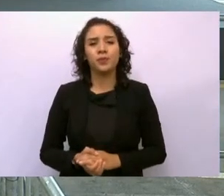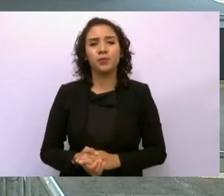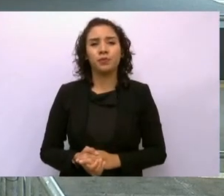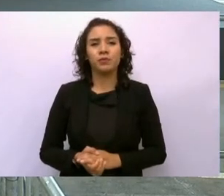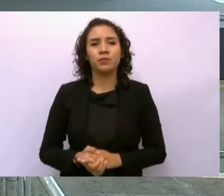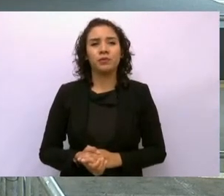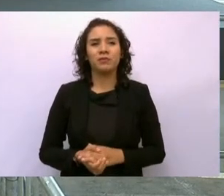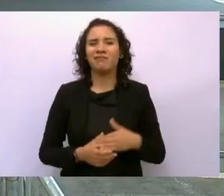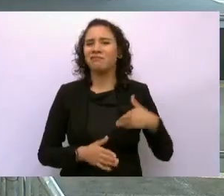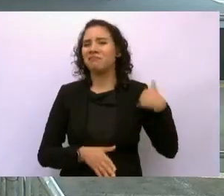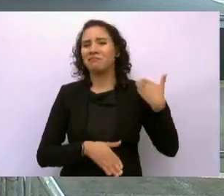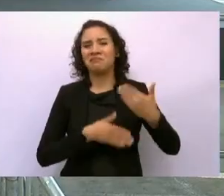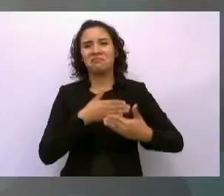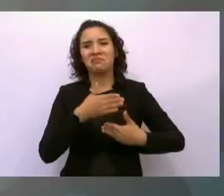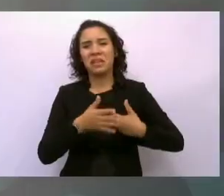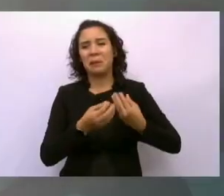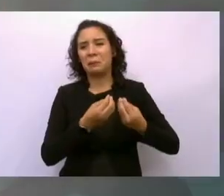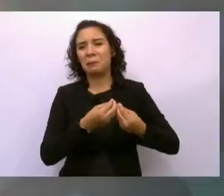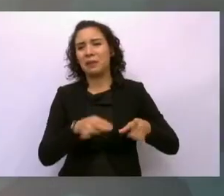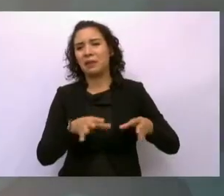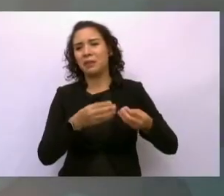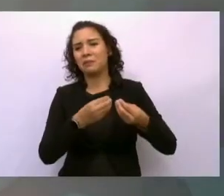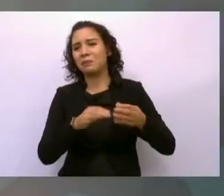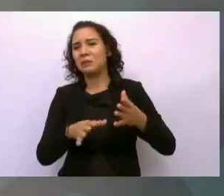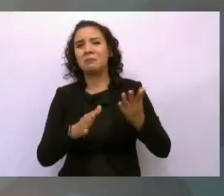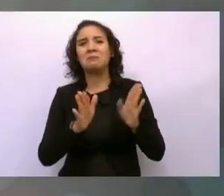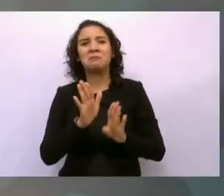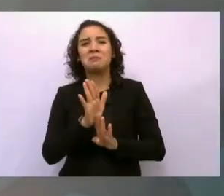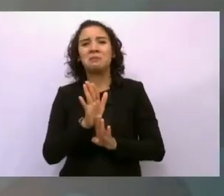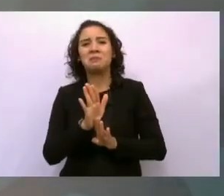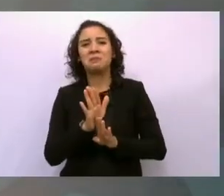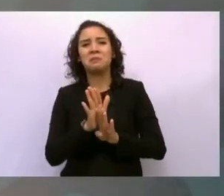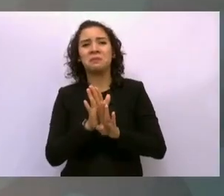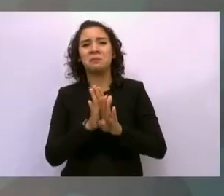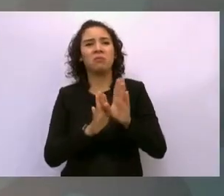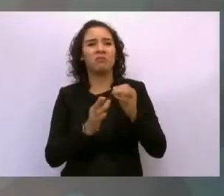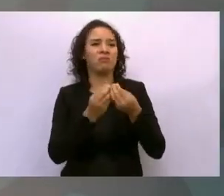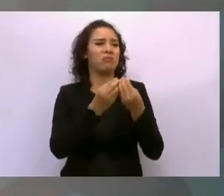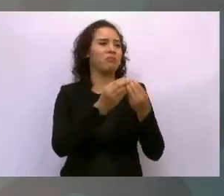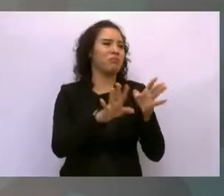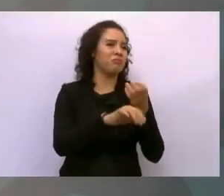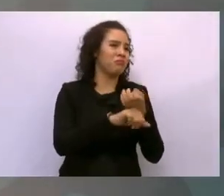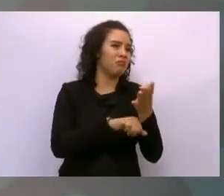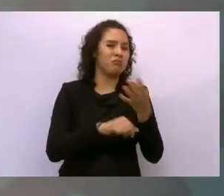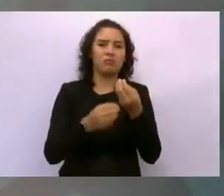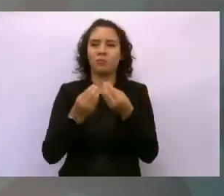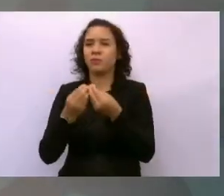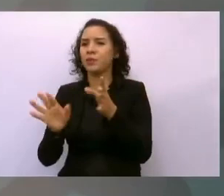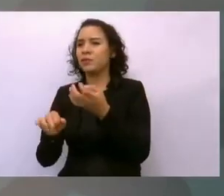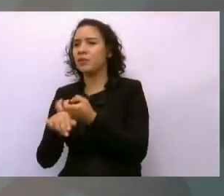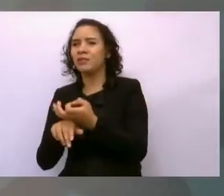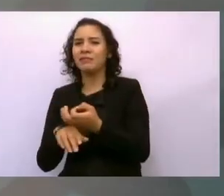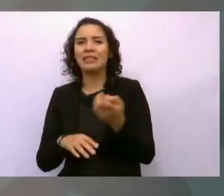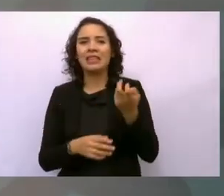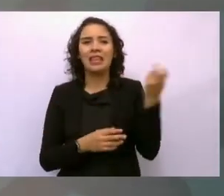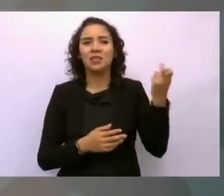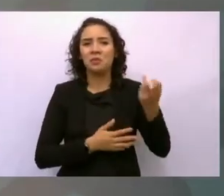se fue echando a perder todo en los estados por el mal